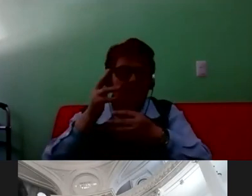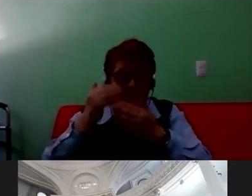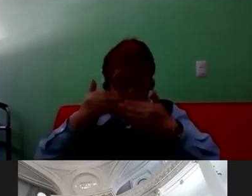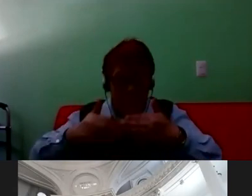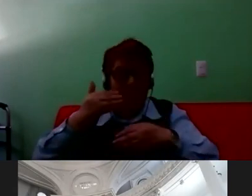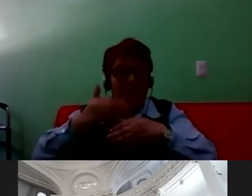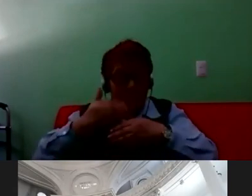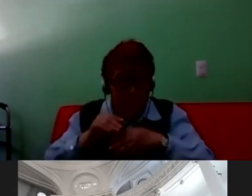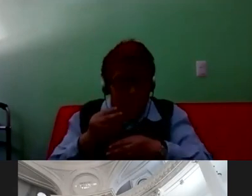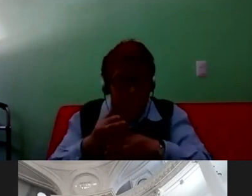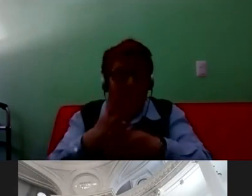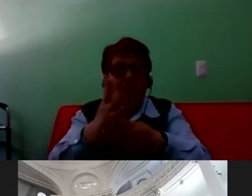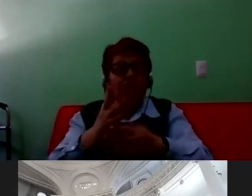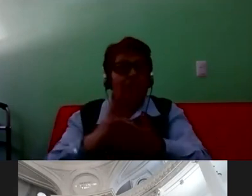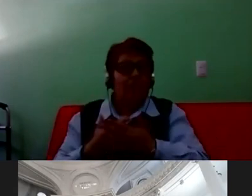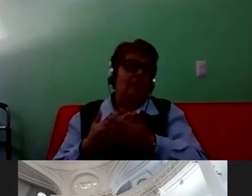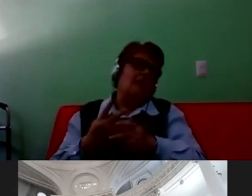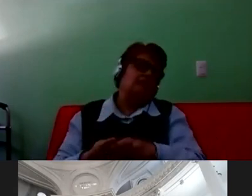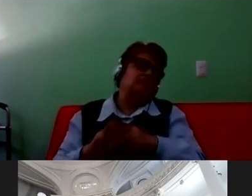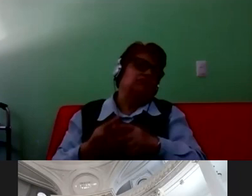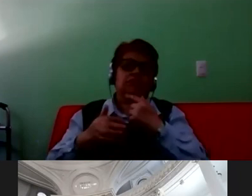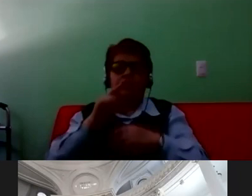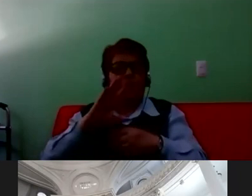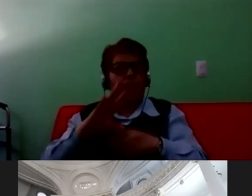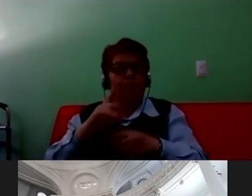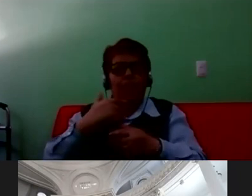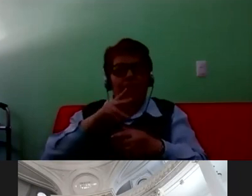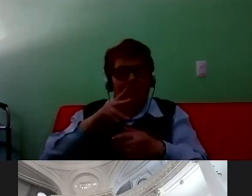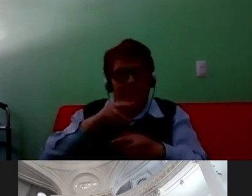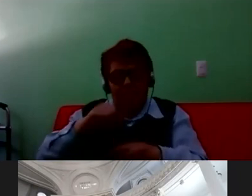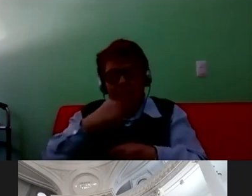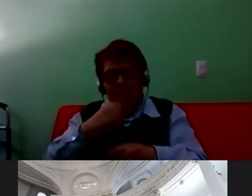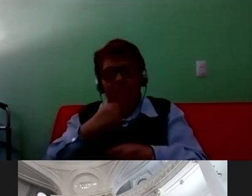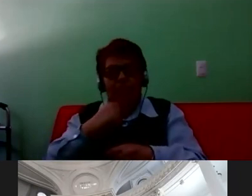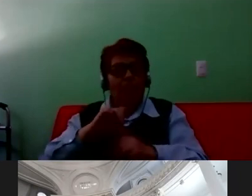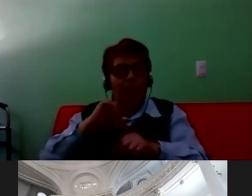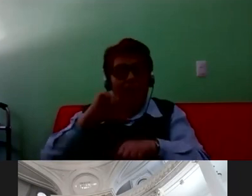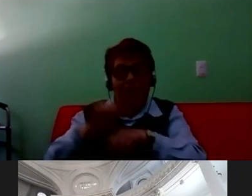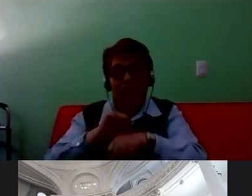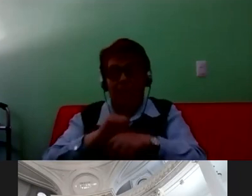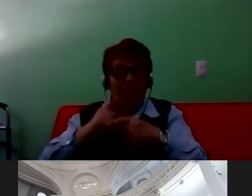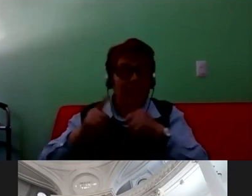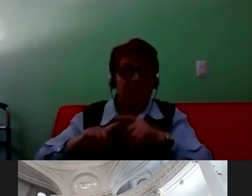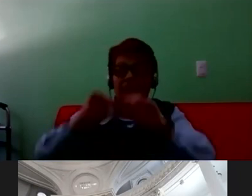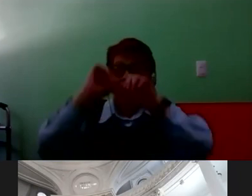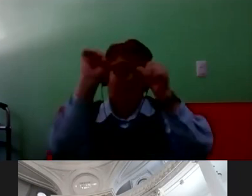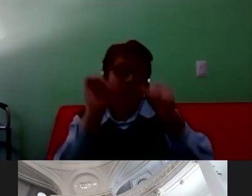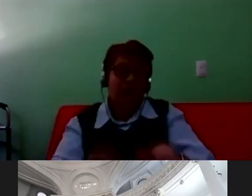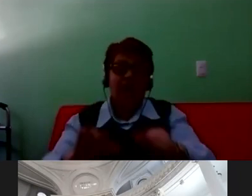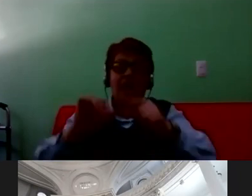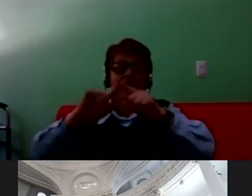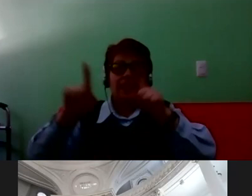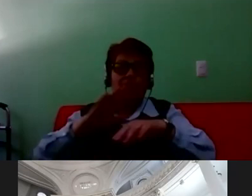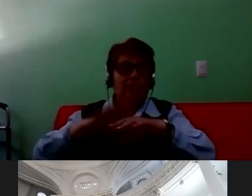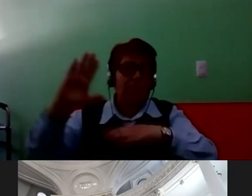presente que no debe esperar más. Nuestros jóvenes y niños, nuestros artistas organizados sin más bandera que el arte y sin más compromisos que